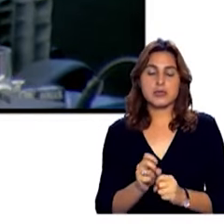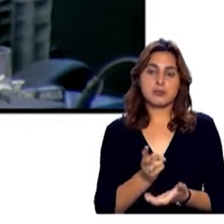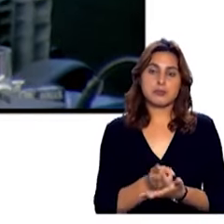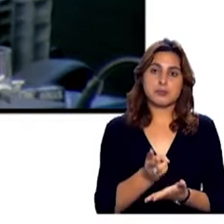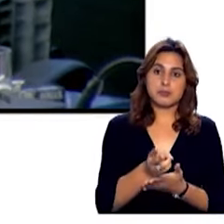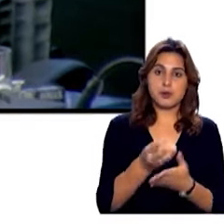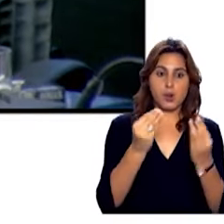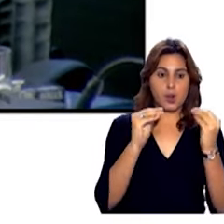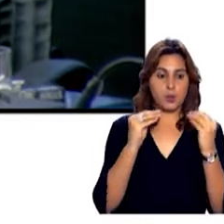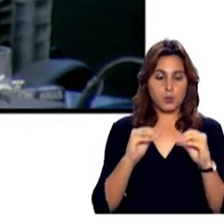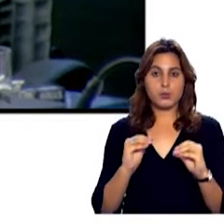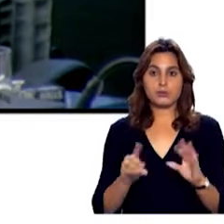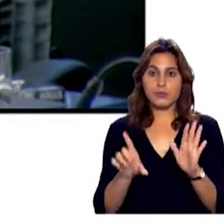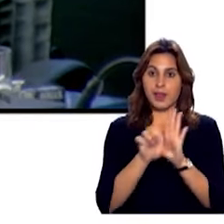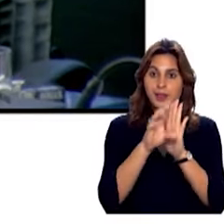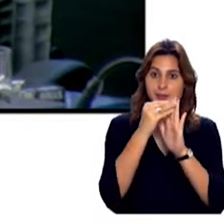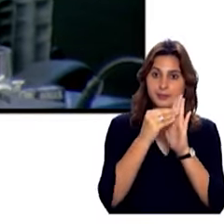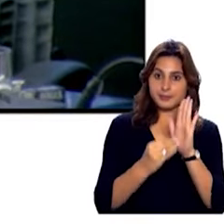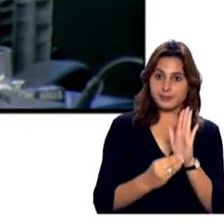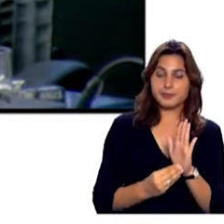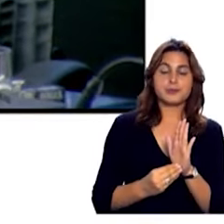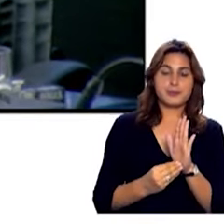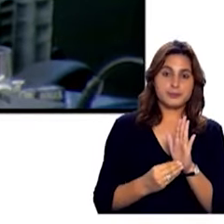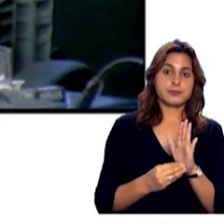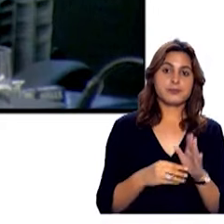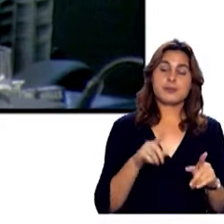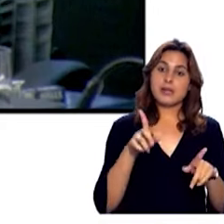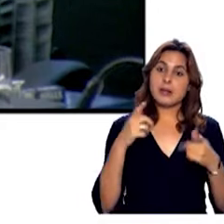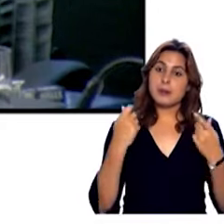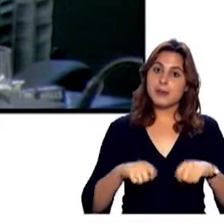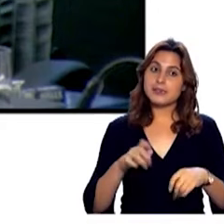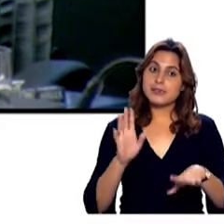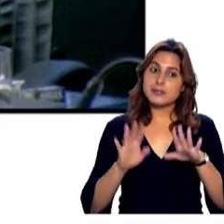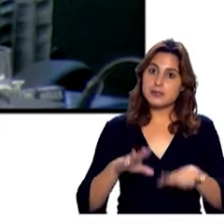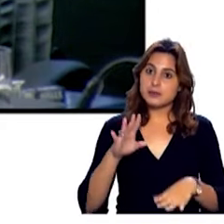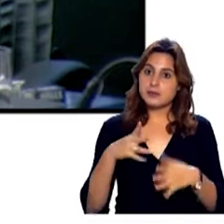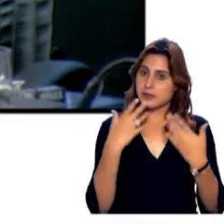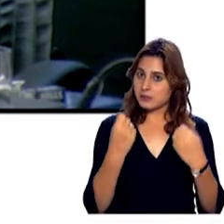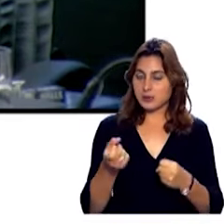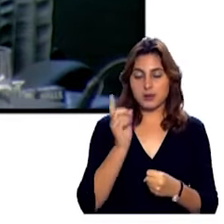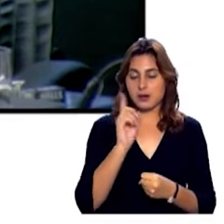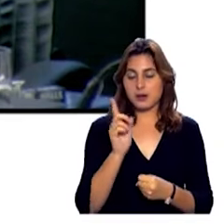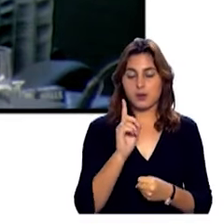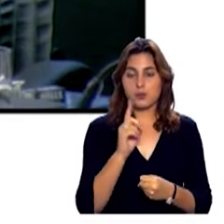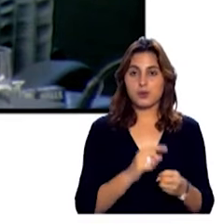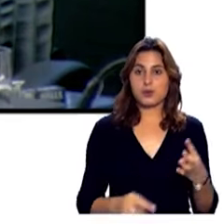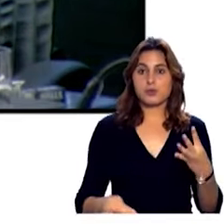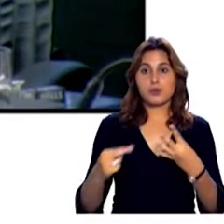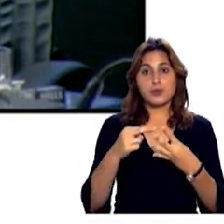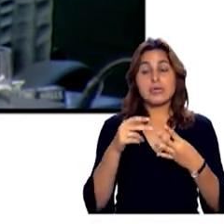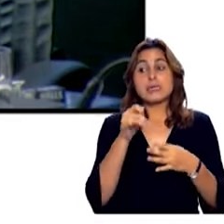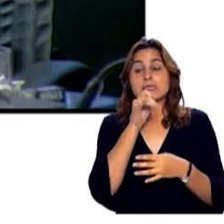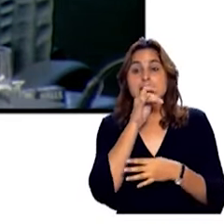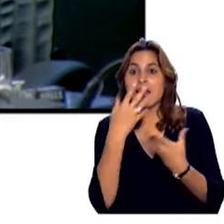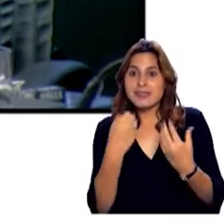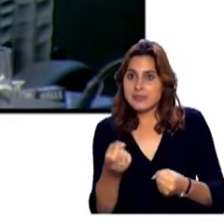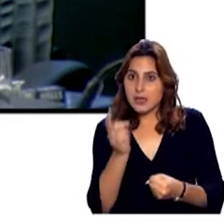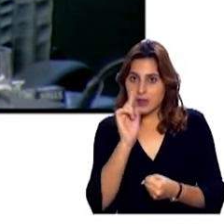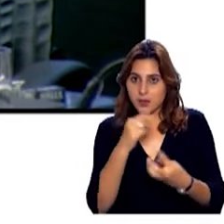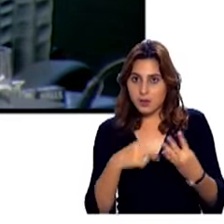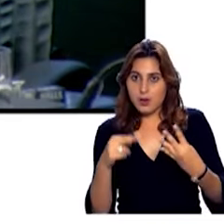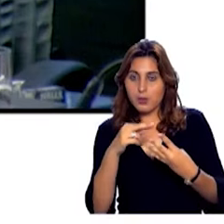in admisión también tiene que tener una justificación legal aunque no quea recurso Pero cabría en útima instancia si la decisión del